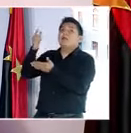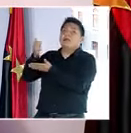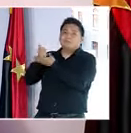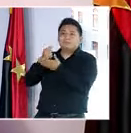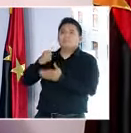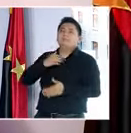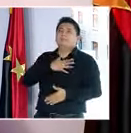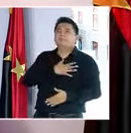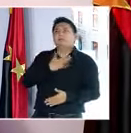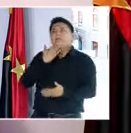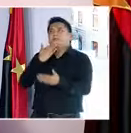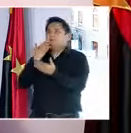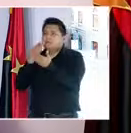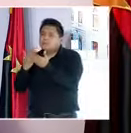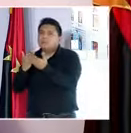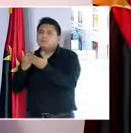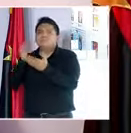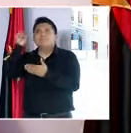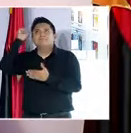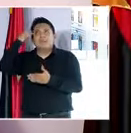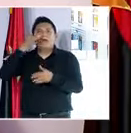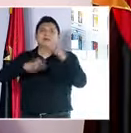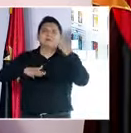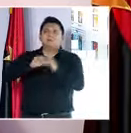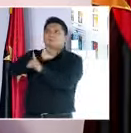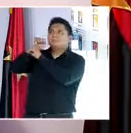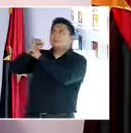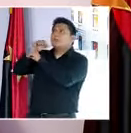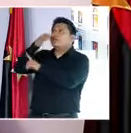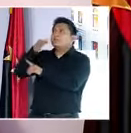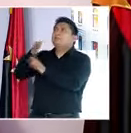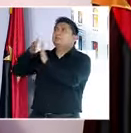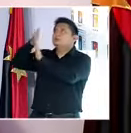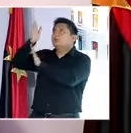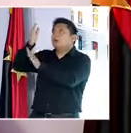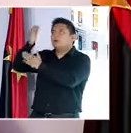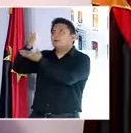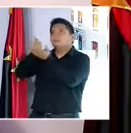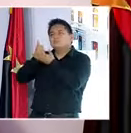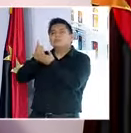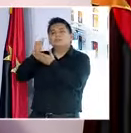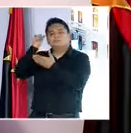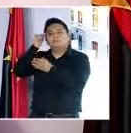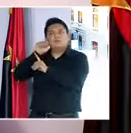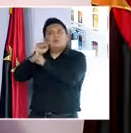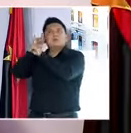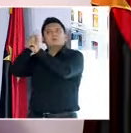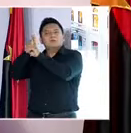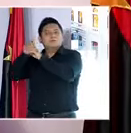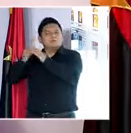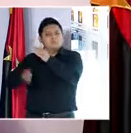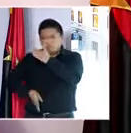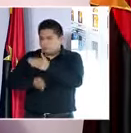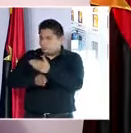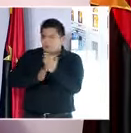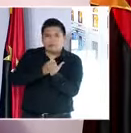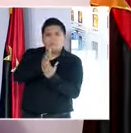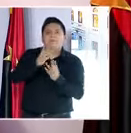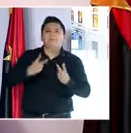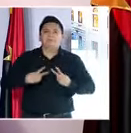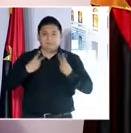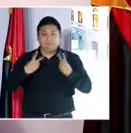Él el que nos conduce por el camino cierto para seguir trasegando por nuestra vida.